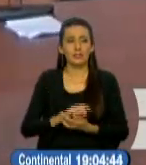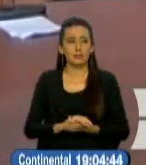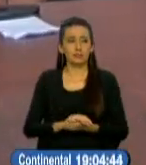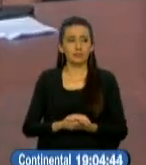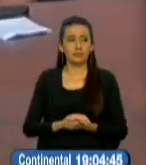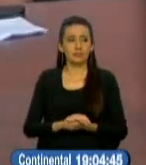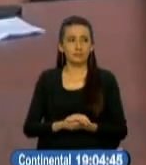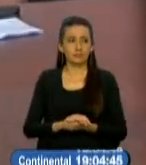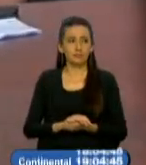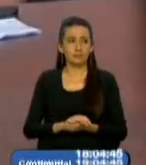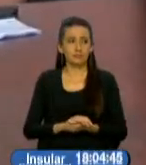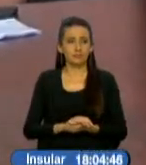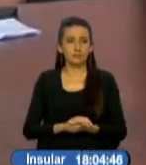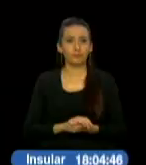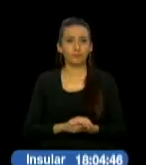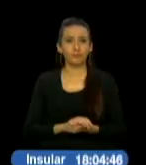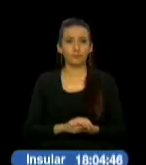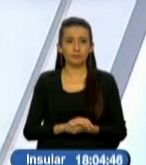TV.